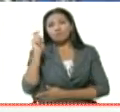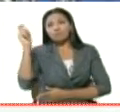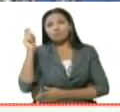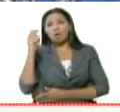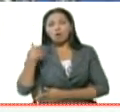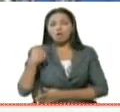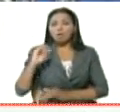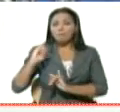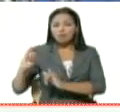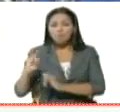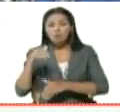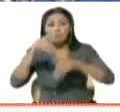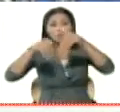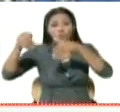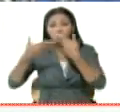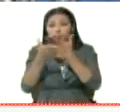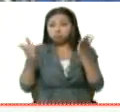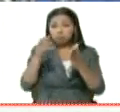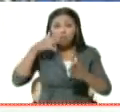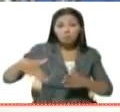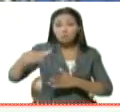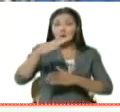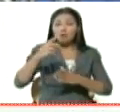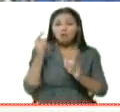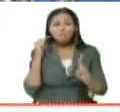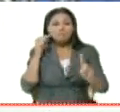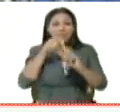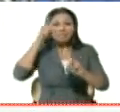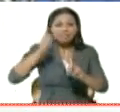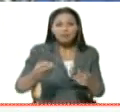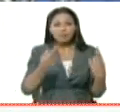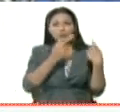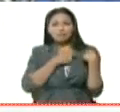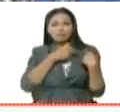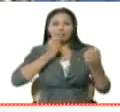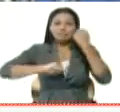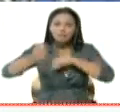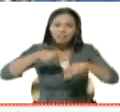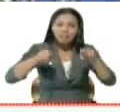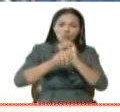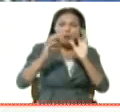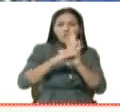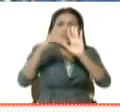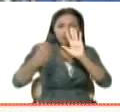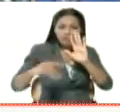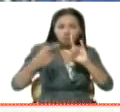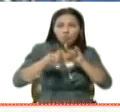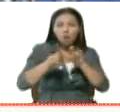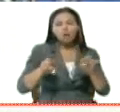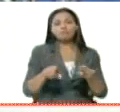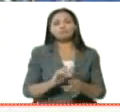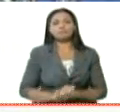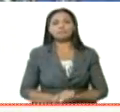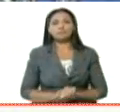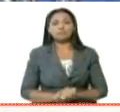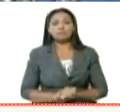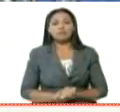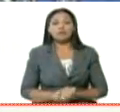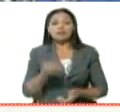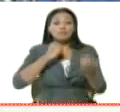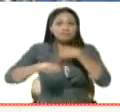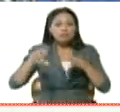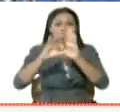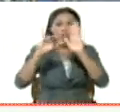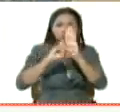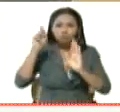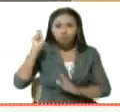gozan del voto popular para una función específica, que es defender los derechos, defender la Constitución y los derechos del pueblo